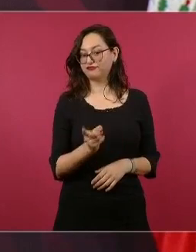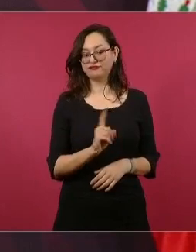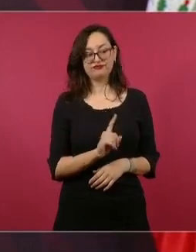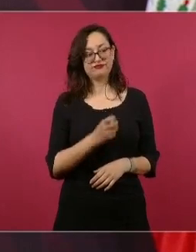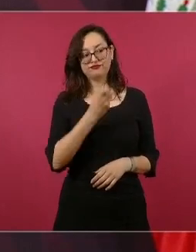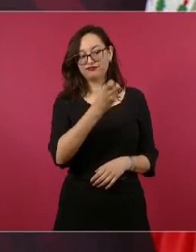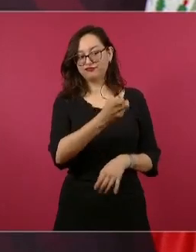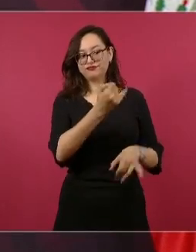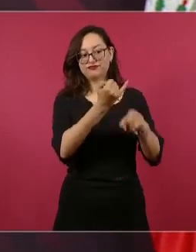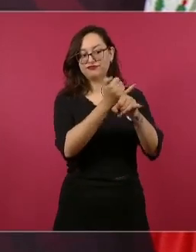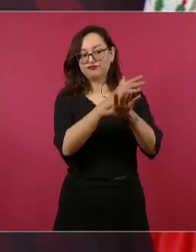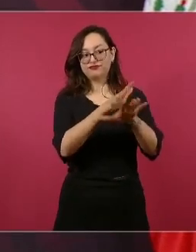ya no es lo mismo